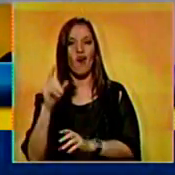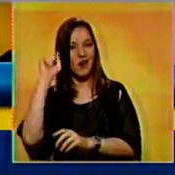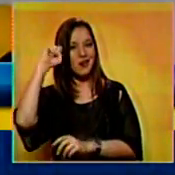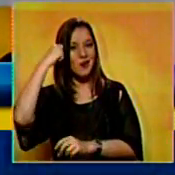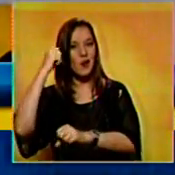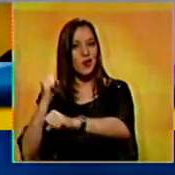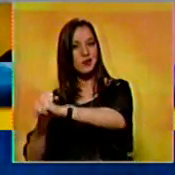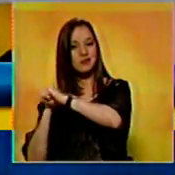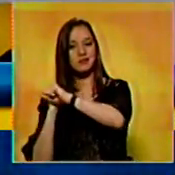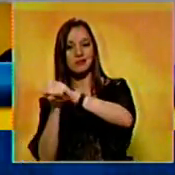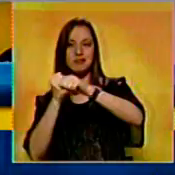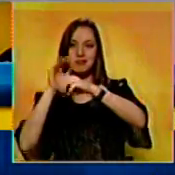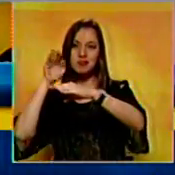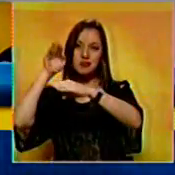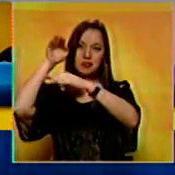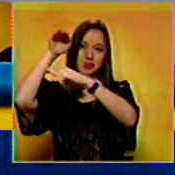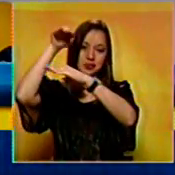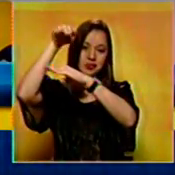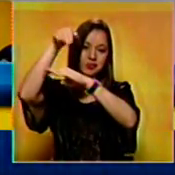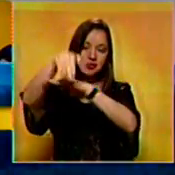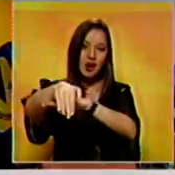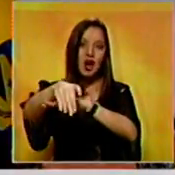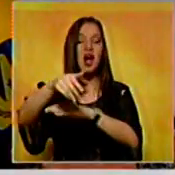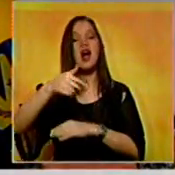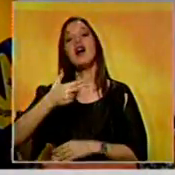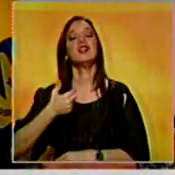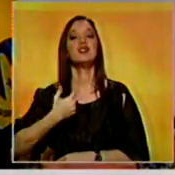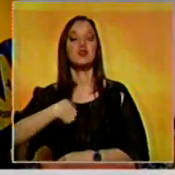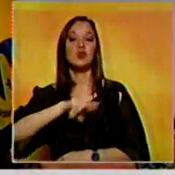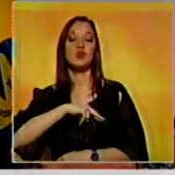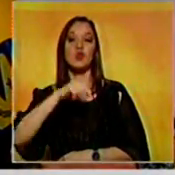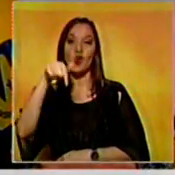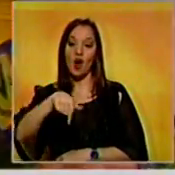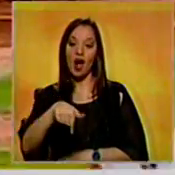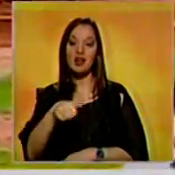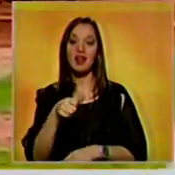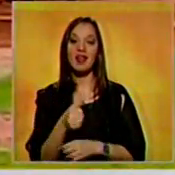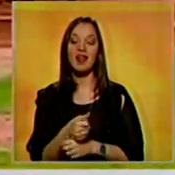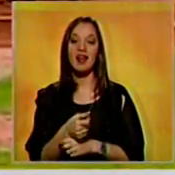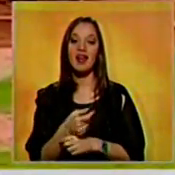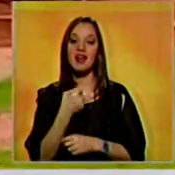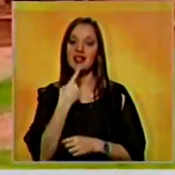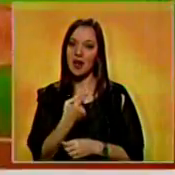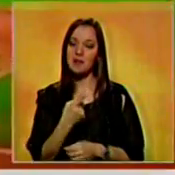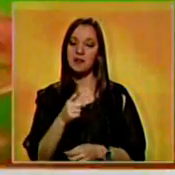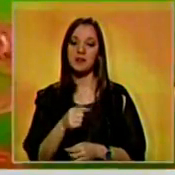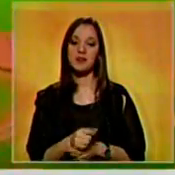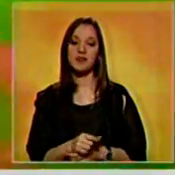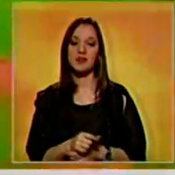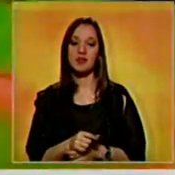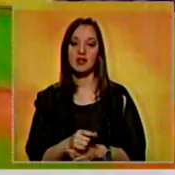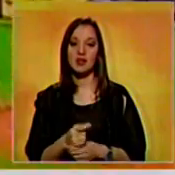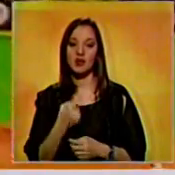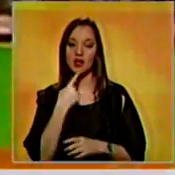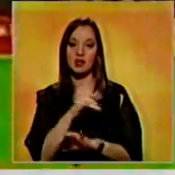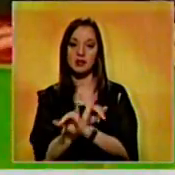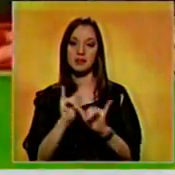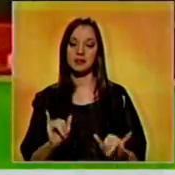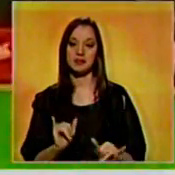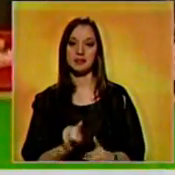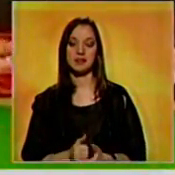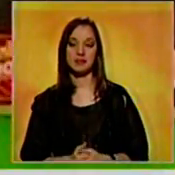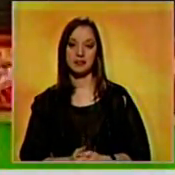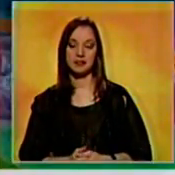inolvidables que dejamos en el terreno aquí al Cardenales de Lara. Tony Citadino, Noticiero